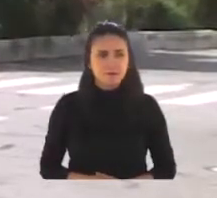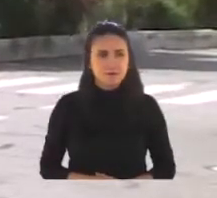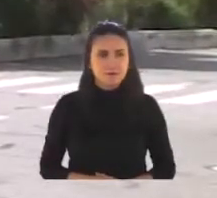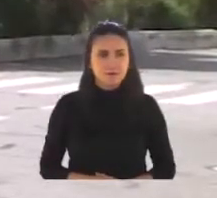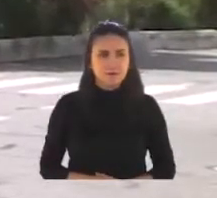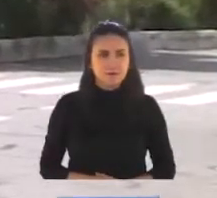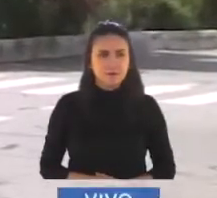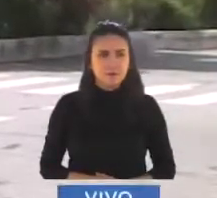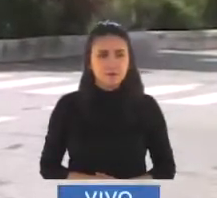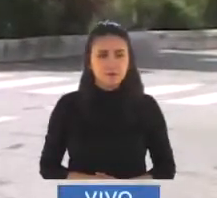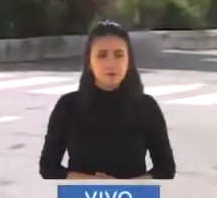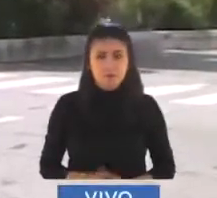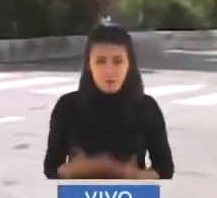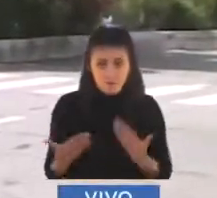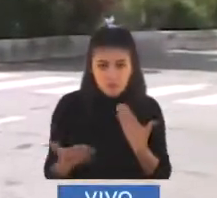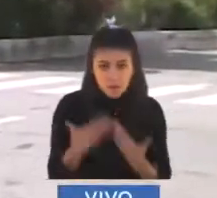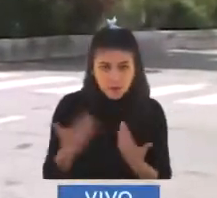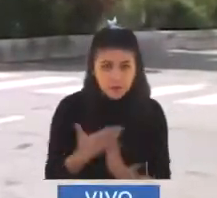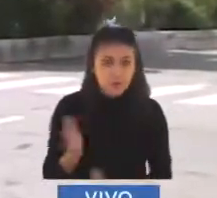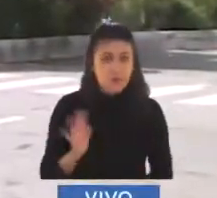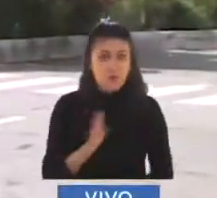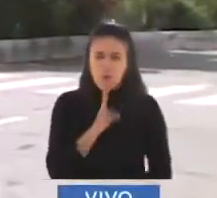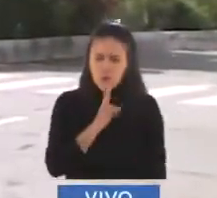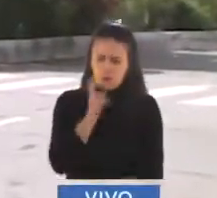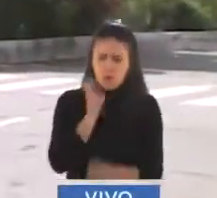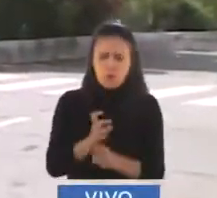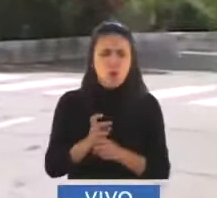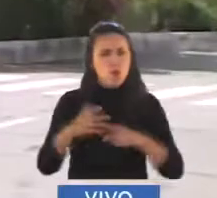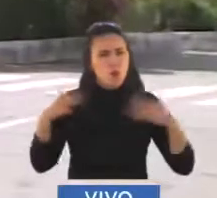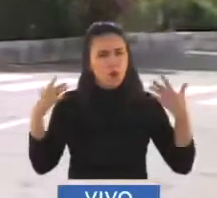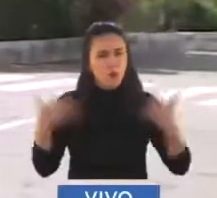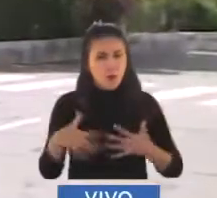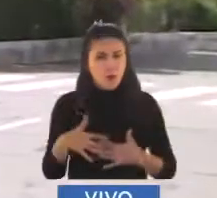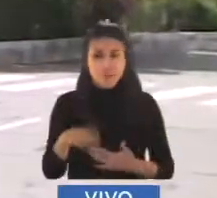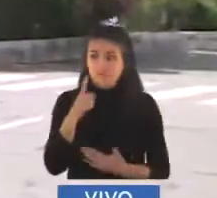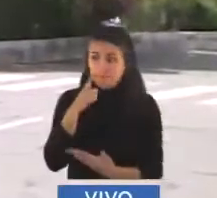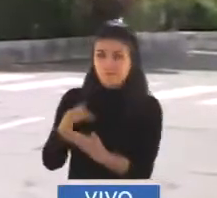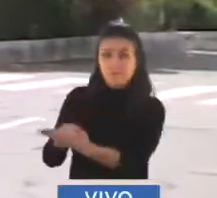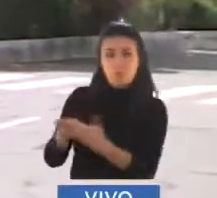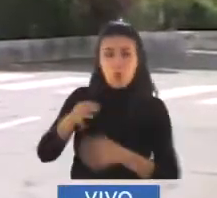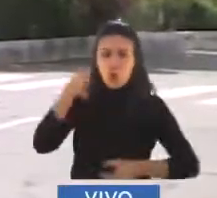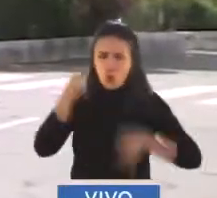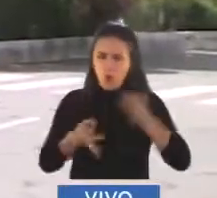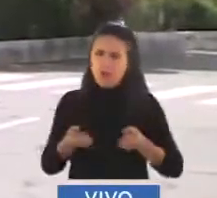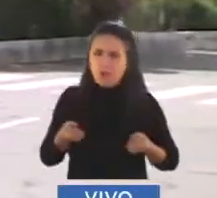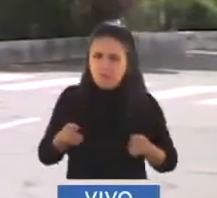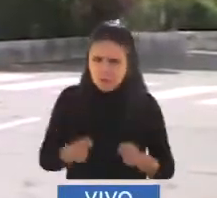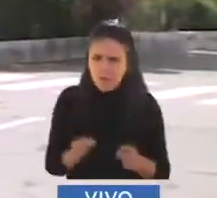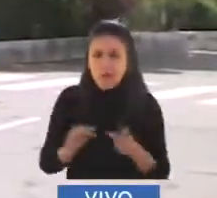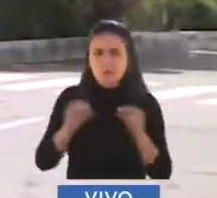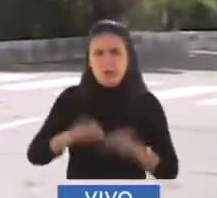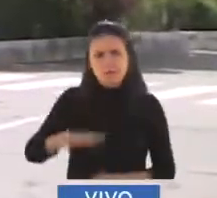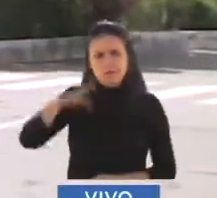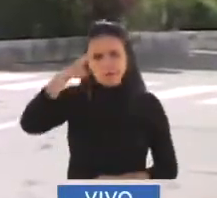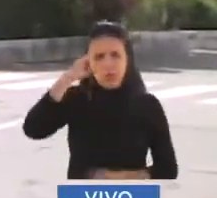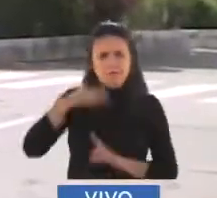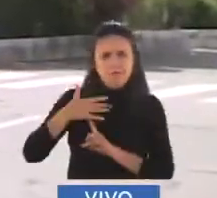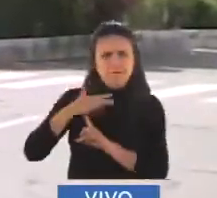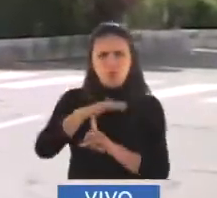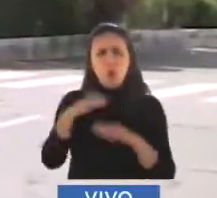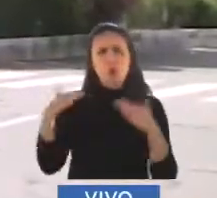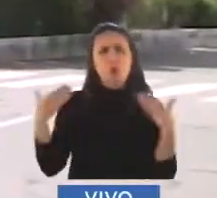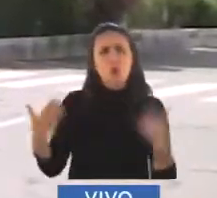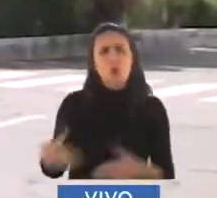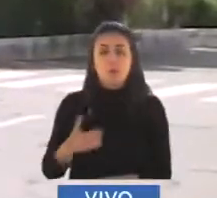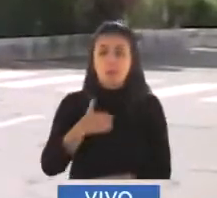nada fácil esa labor y ahí quedó comprobada y también exalta lo que hacen los jurados y también la fuerza aérea mire antioquia está